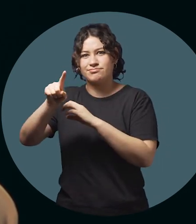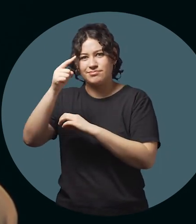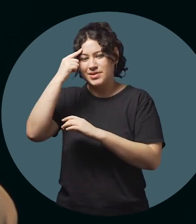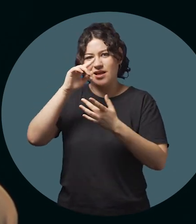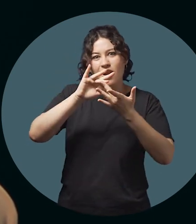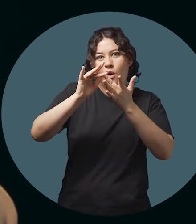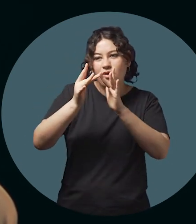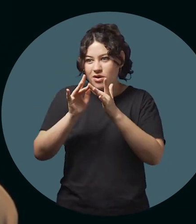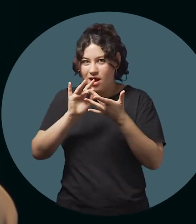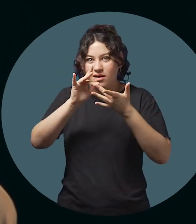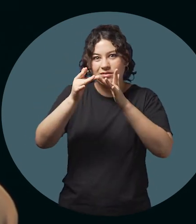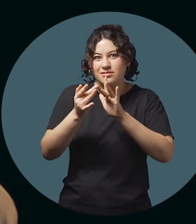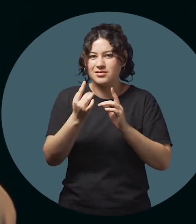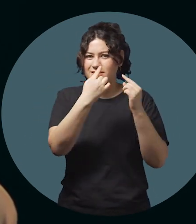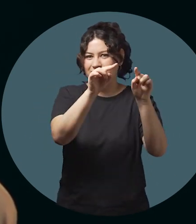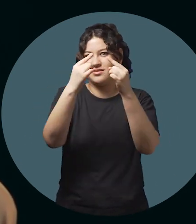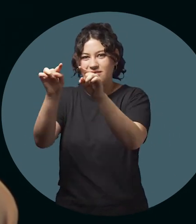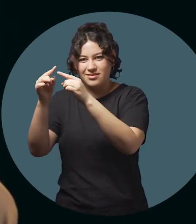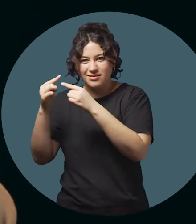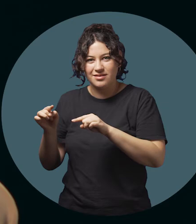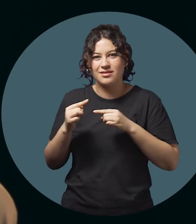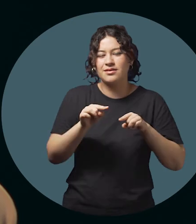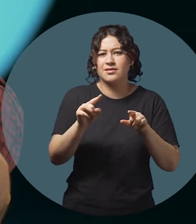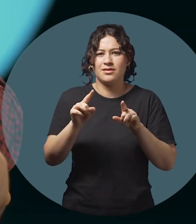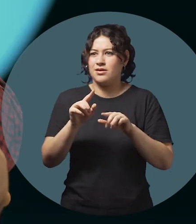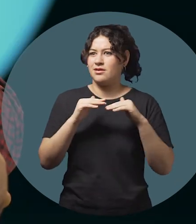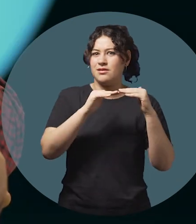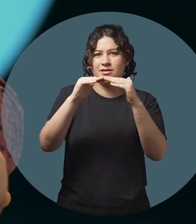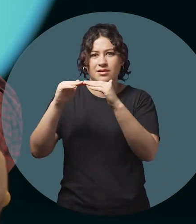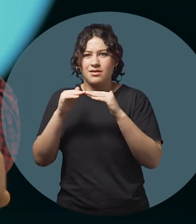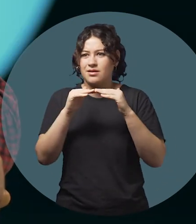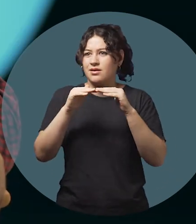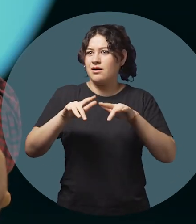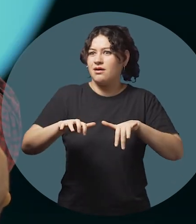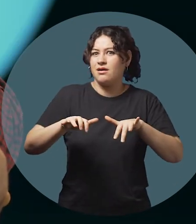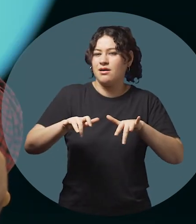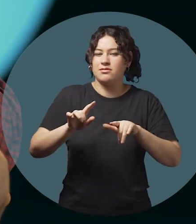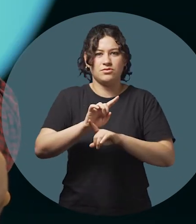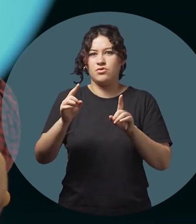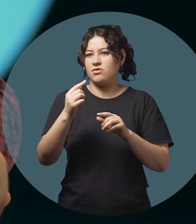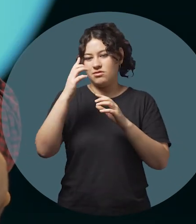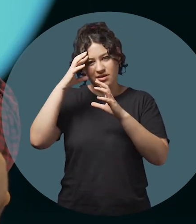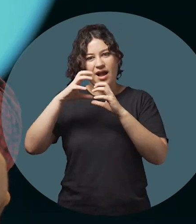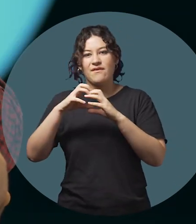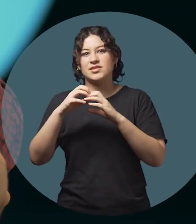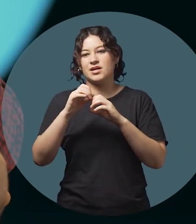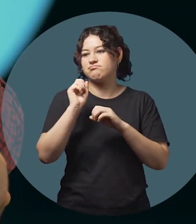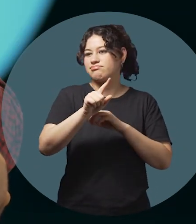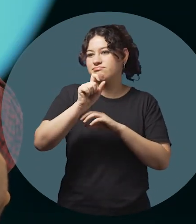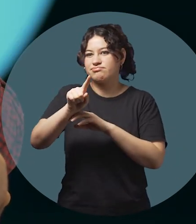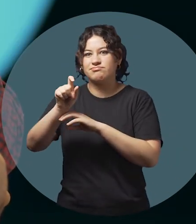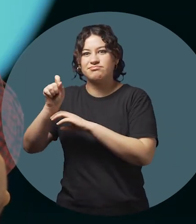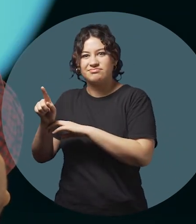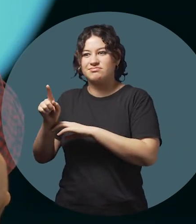sus neuronas se conectan distintos unos de otros. No somos todos computadoras, somos cabezas que cada